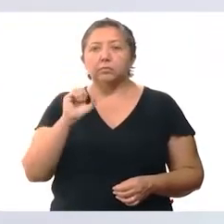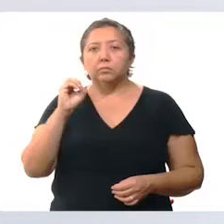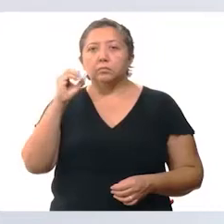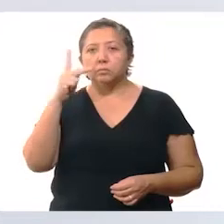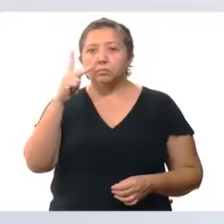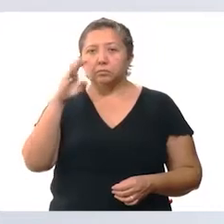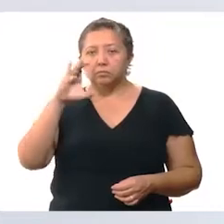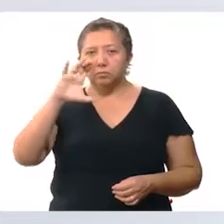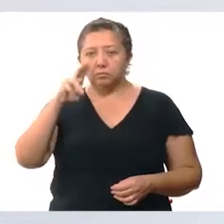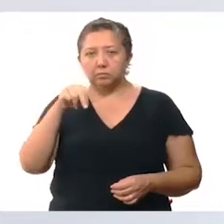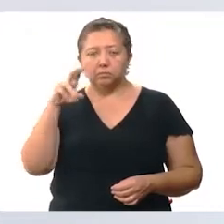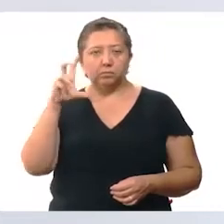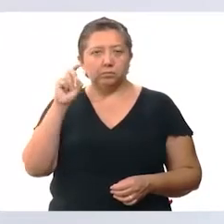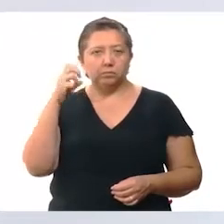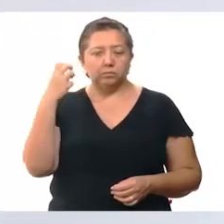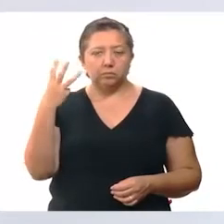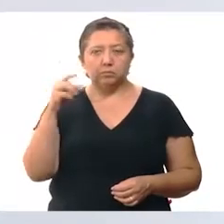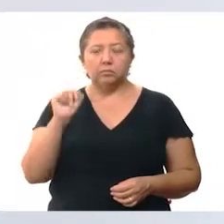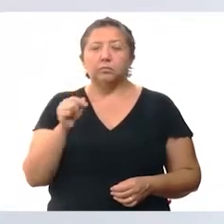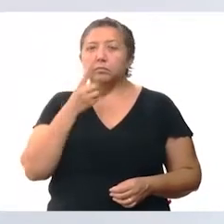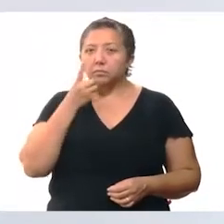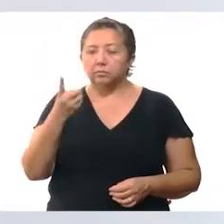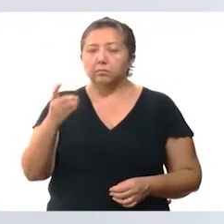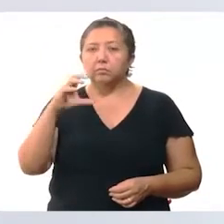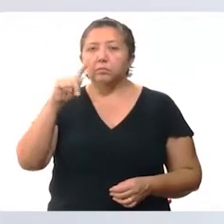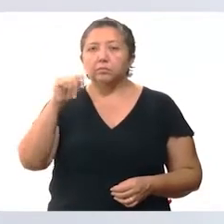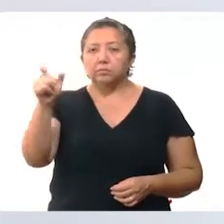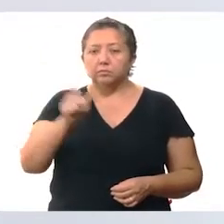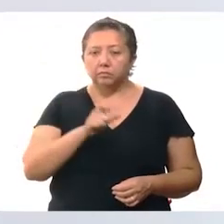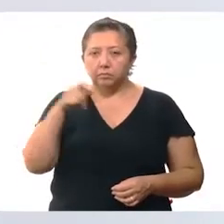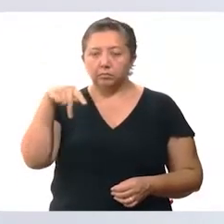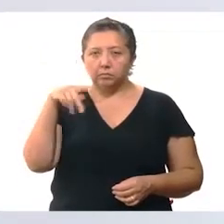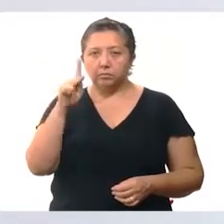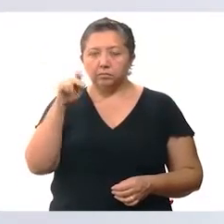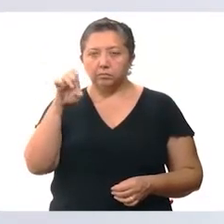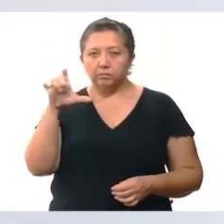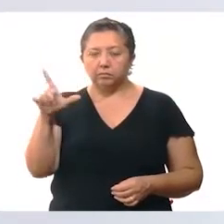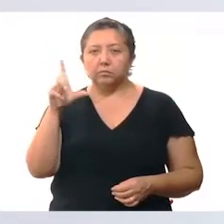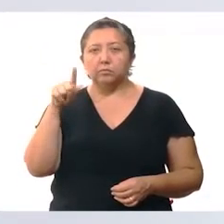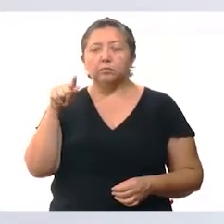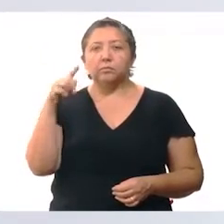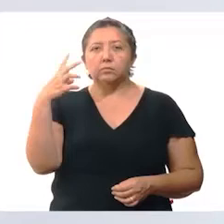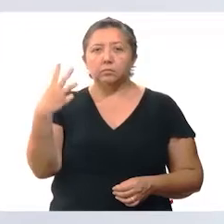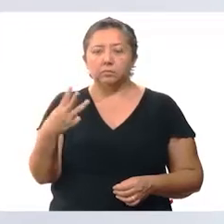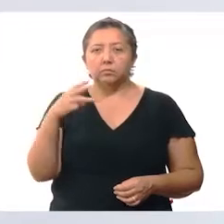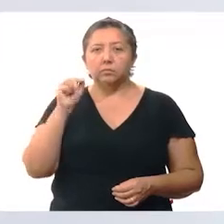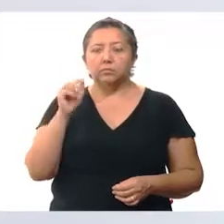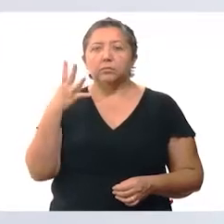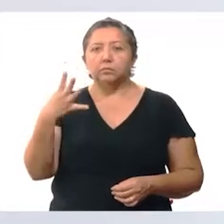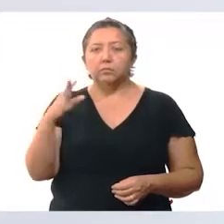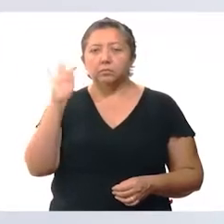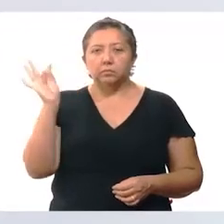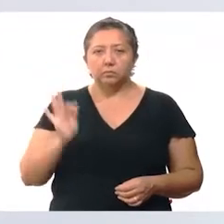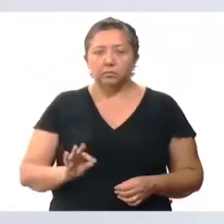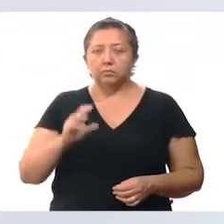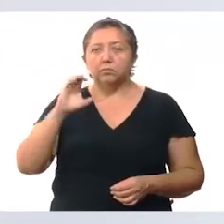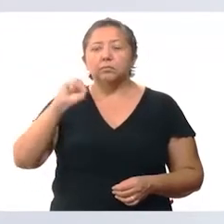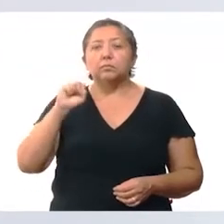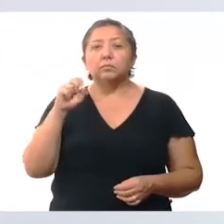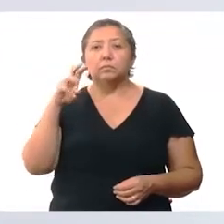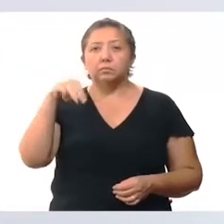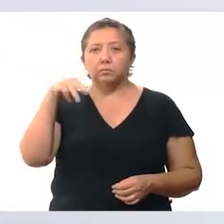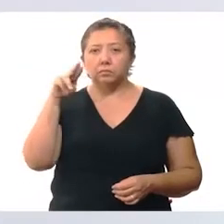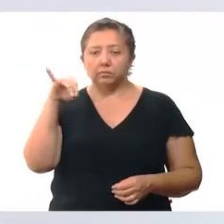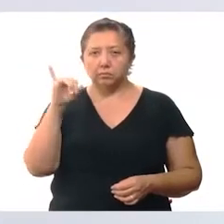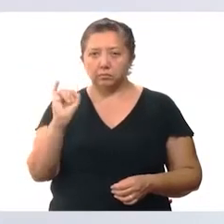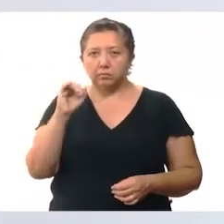Opichén 37.7%, Tixcacalcupul 75.3%, Maní 68%